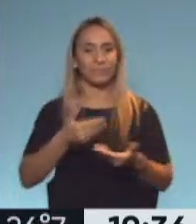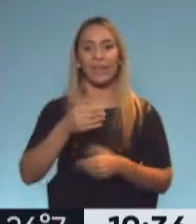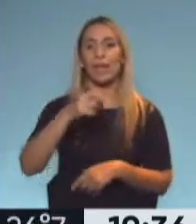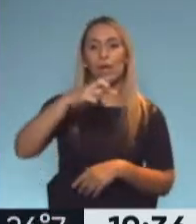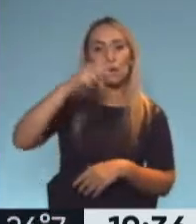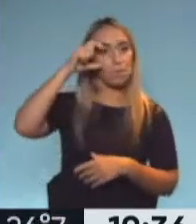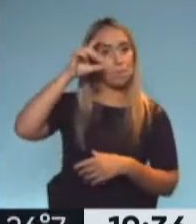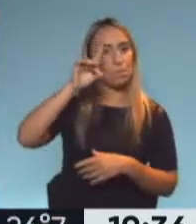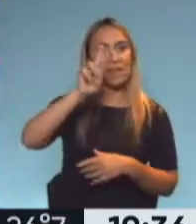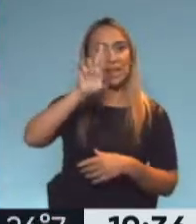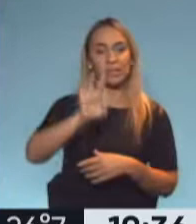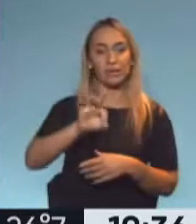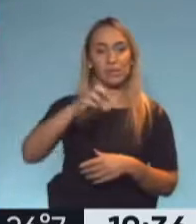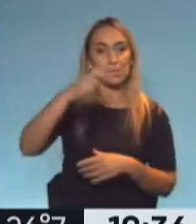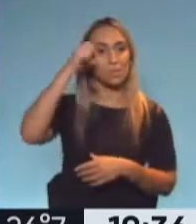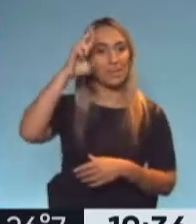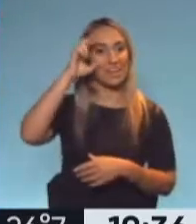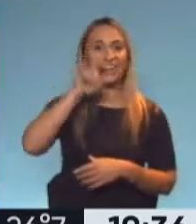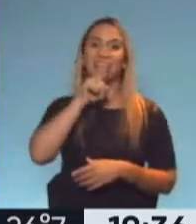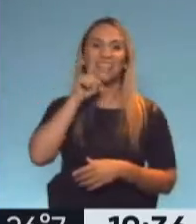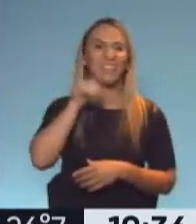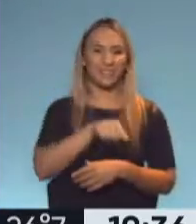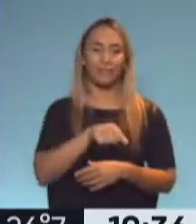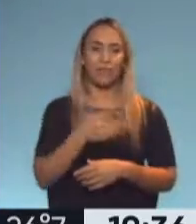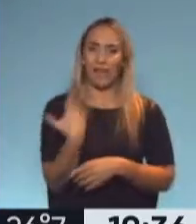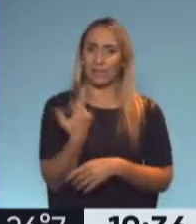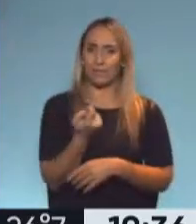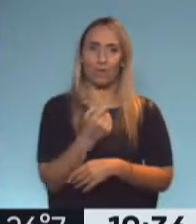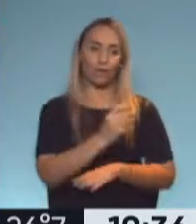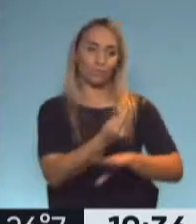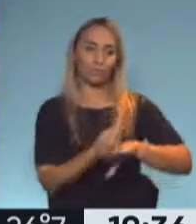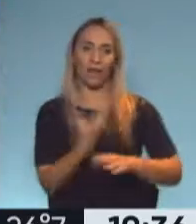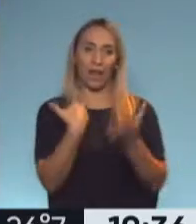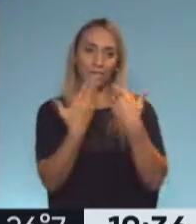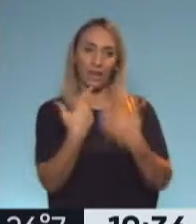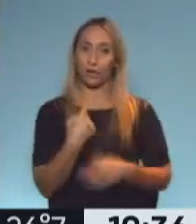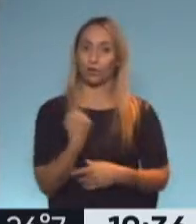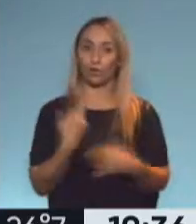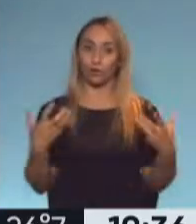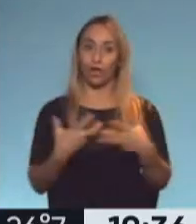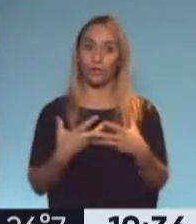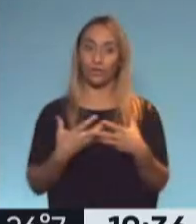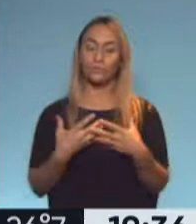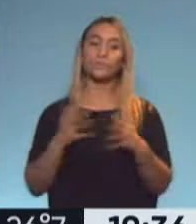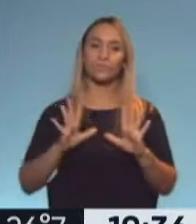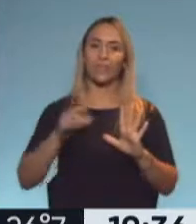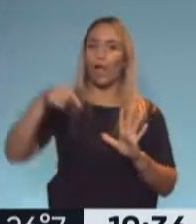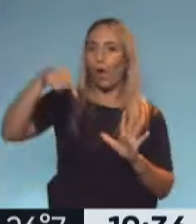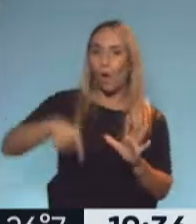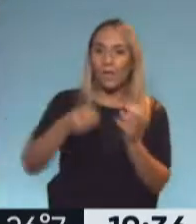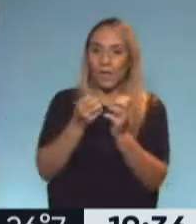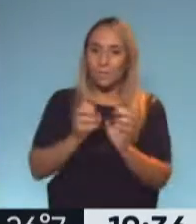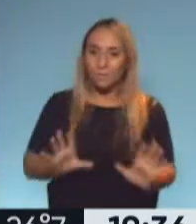poco hablando de la situación del campo aquí en la televisión pública con nosotros, ex titular de la Federación Agraria, que además debuta hoy con